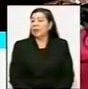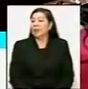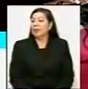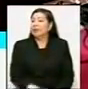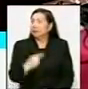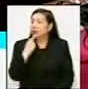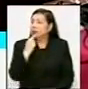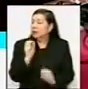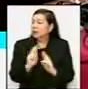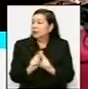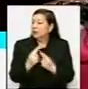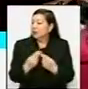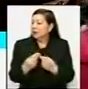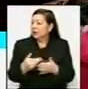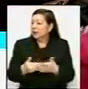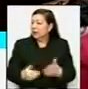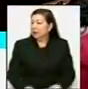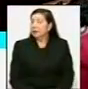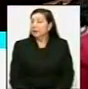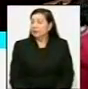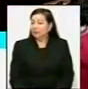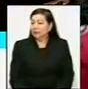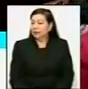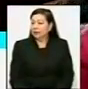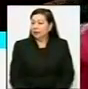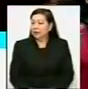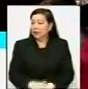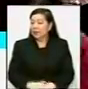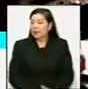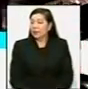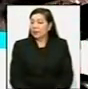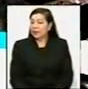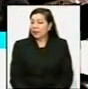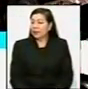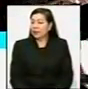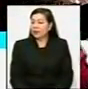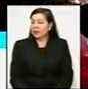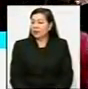de la convocatoria a elecciones.